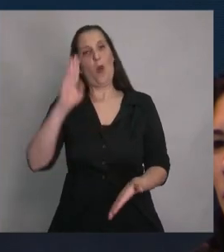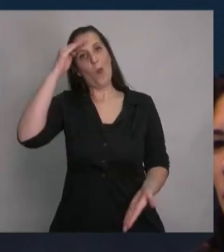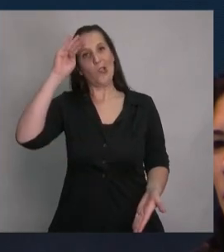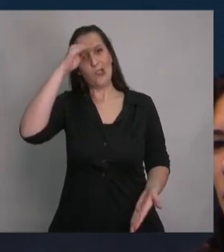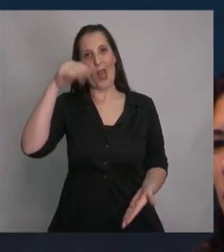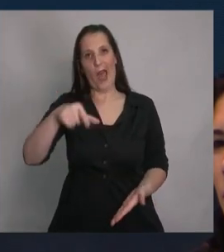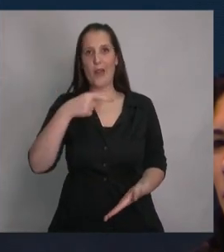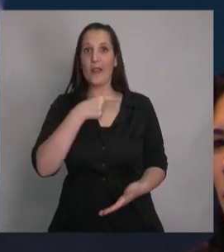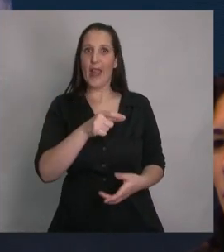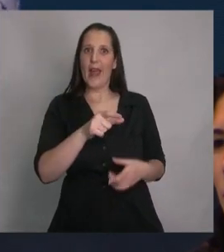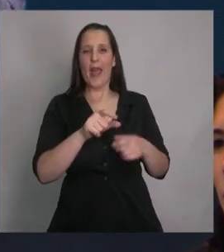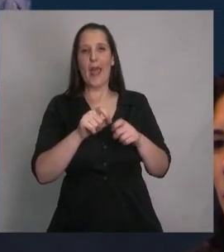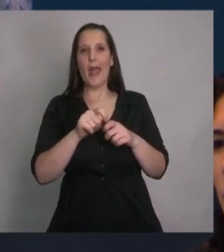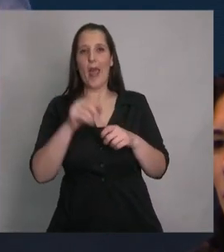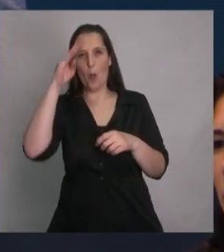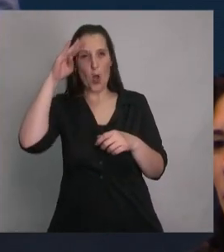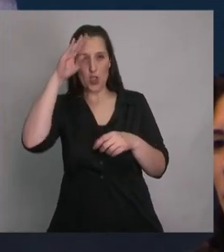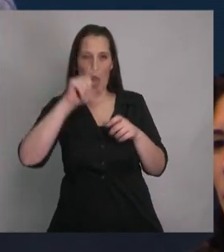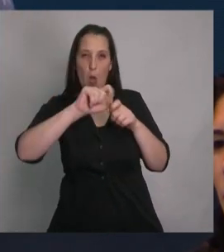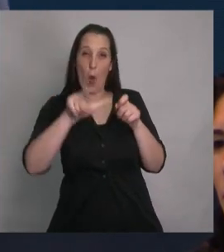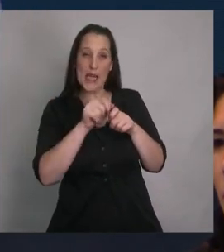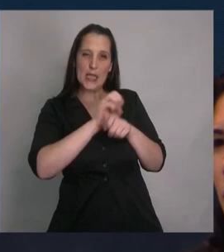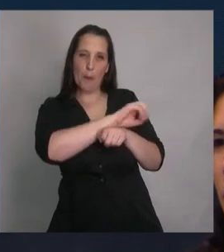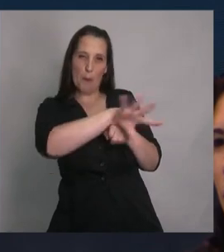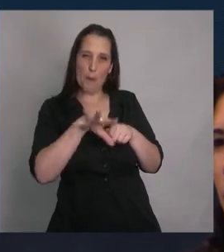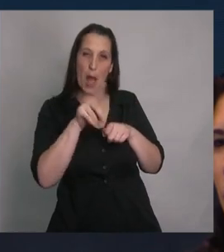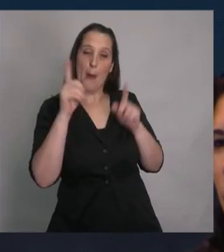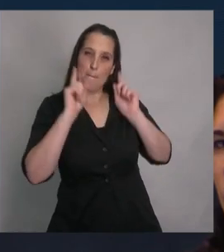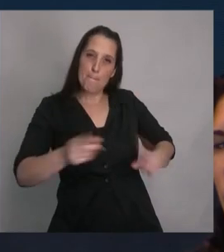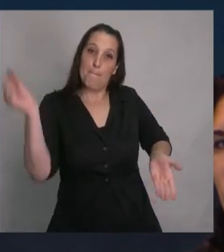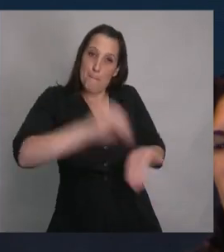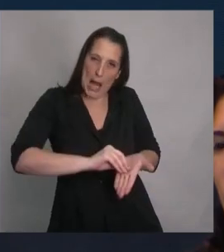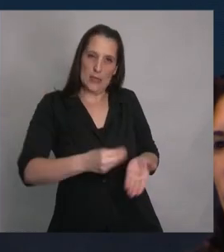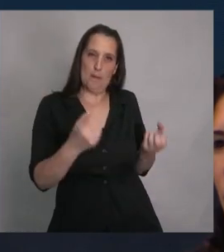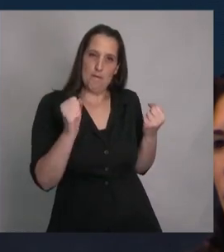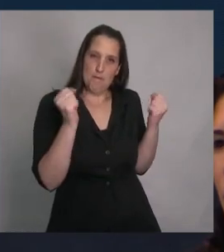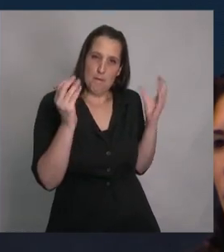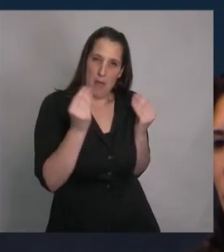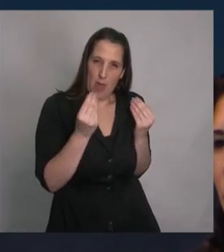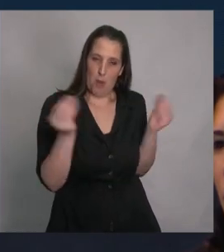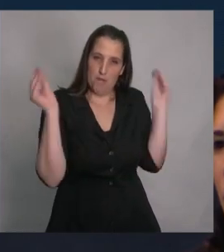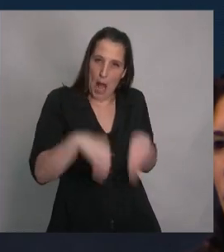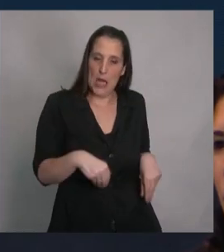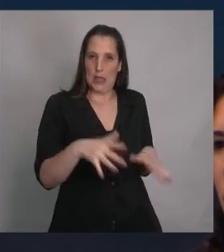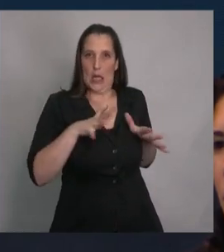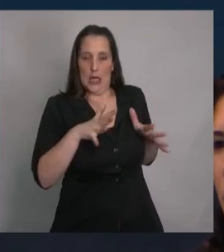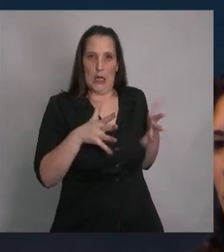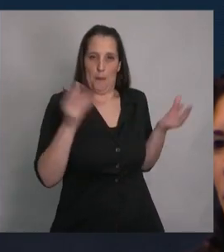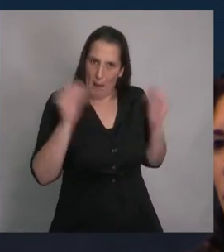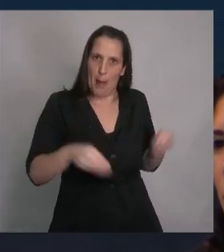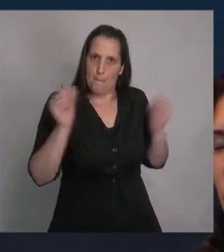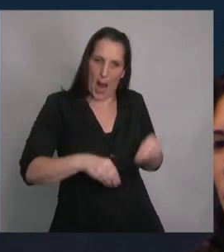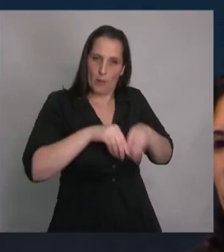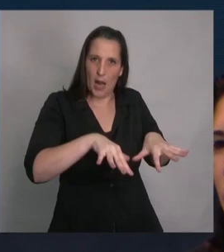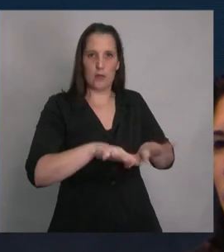cooptar a esa gente para las políticas del odio y para las políticas del resentimiento. Tenemos que generar comunidad, estar juntos,